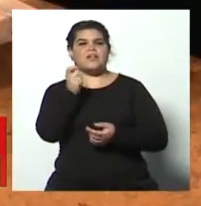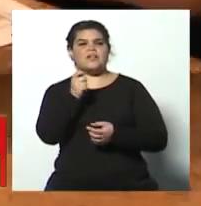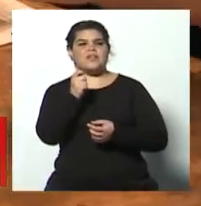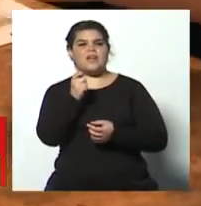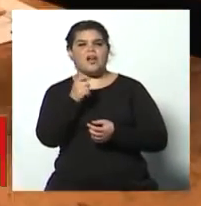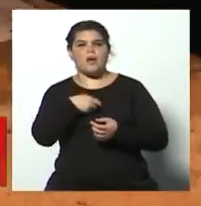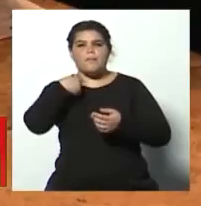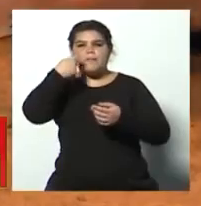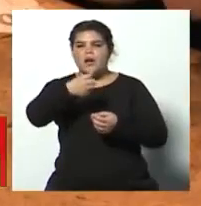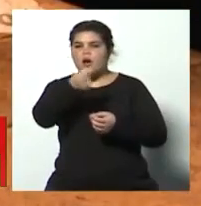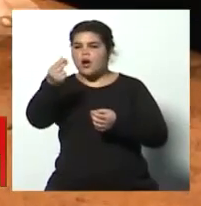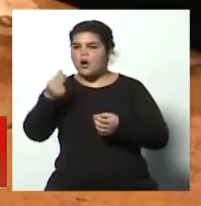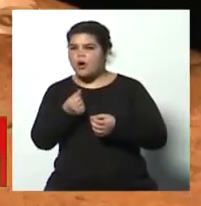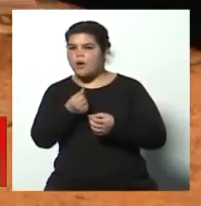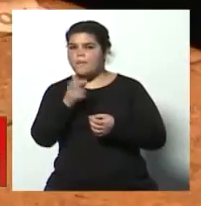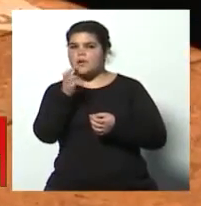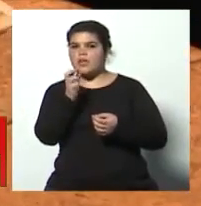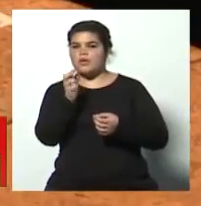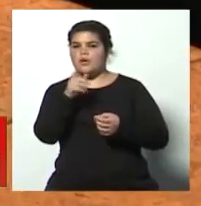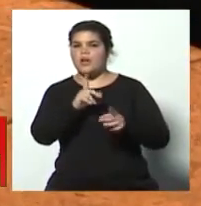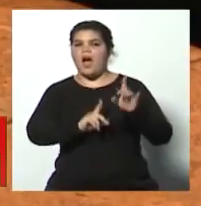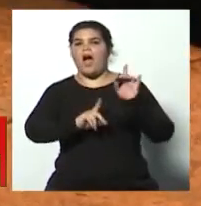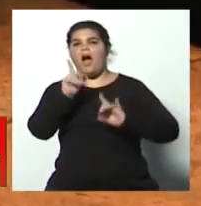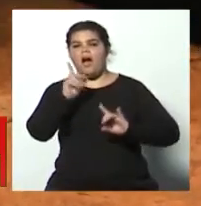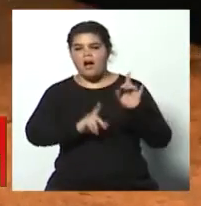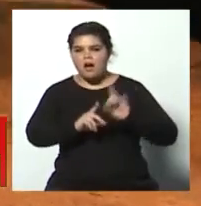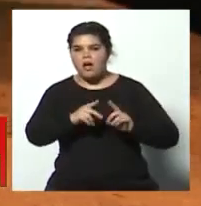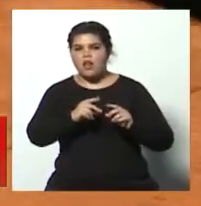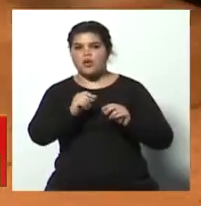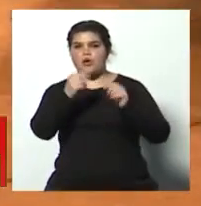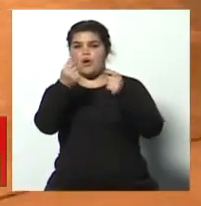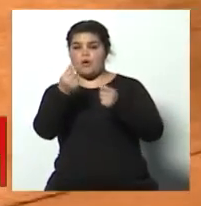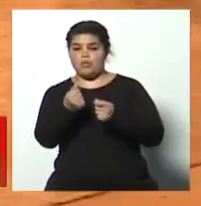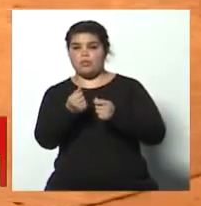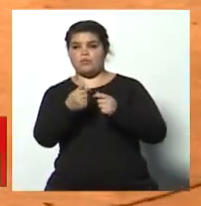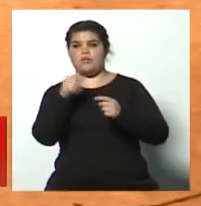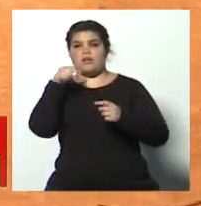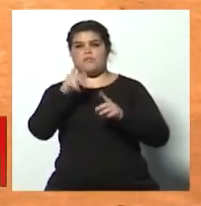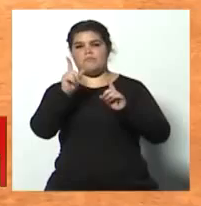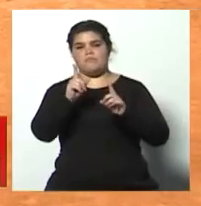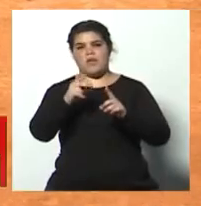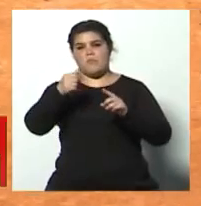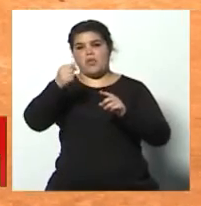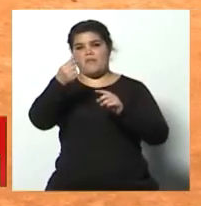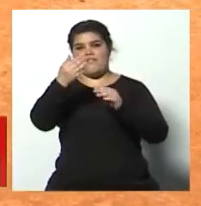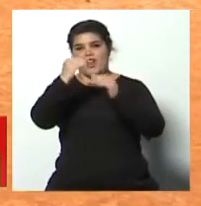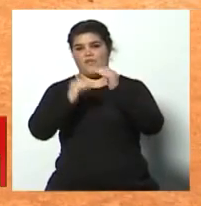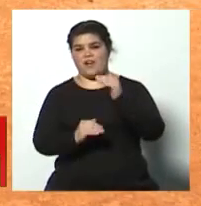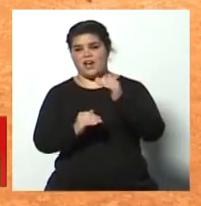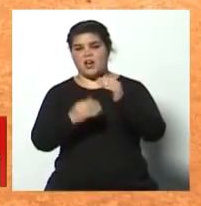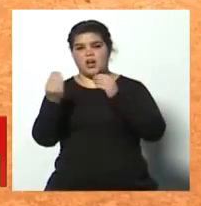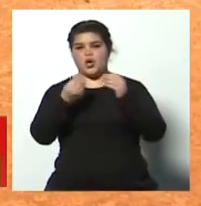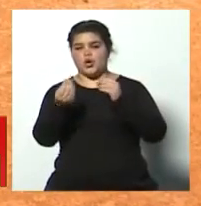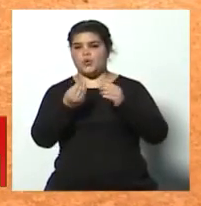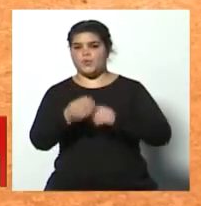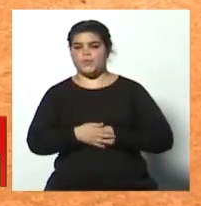comillas, de refugiar, al menos en parte, con respecto a la devaluación que seguramente se viene, aquellos que más dinero ganan, ¿no?